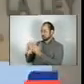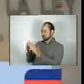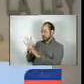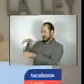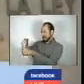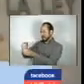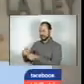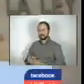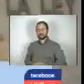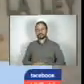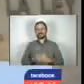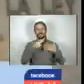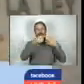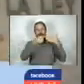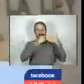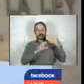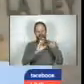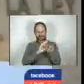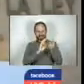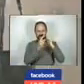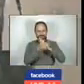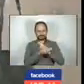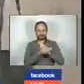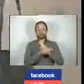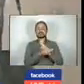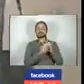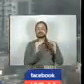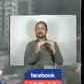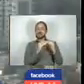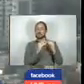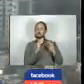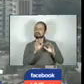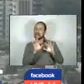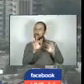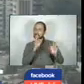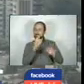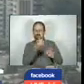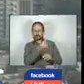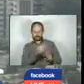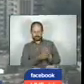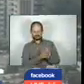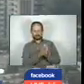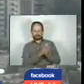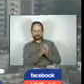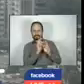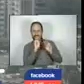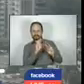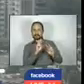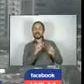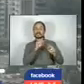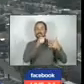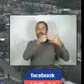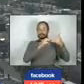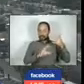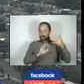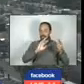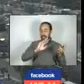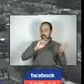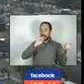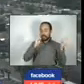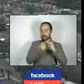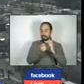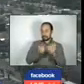Las reformas a la Constitución es otro de los temas que también genera expectativa. Las dos fases de esos cambios a la Carta Magna ya fueron